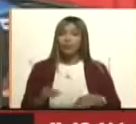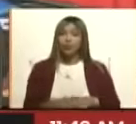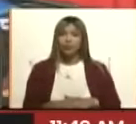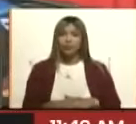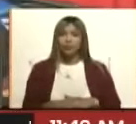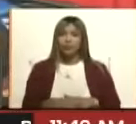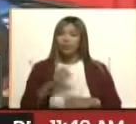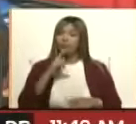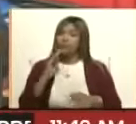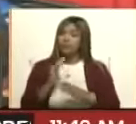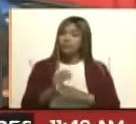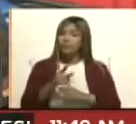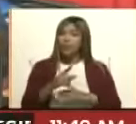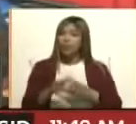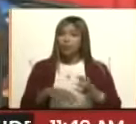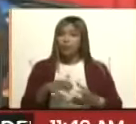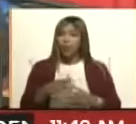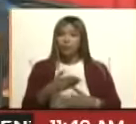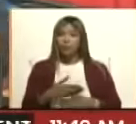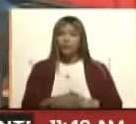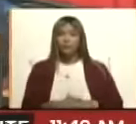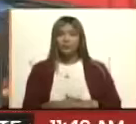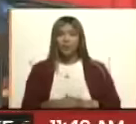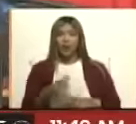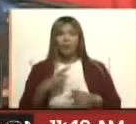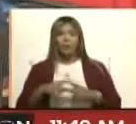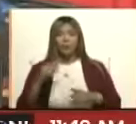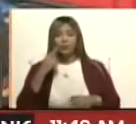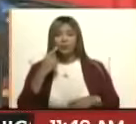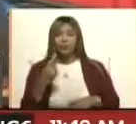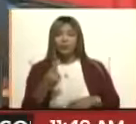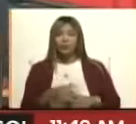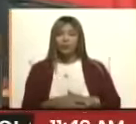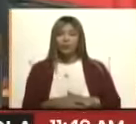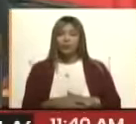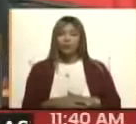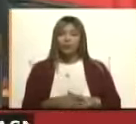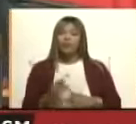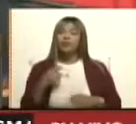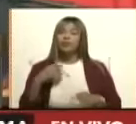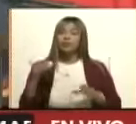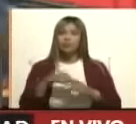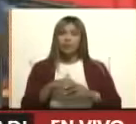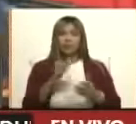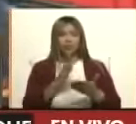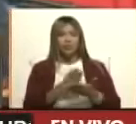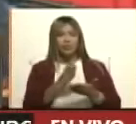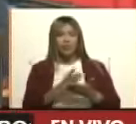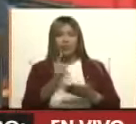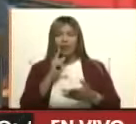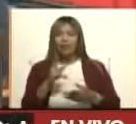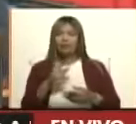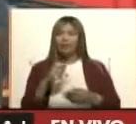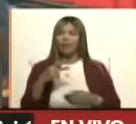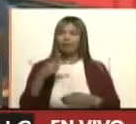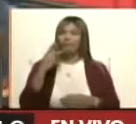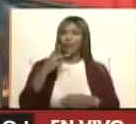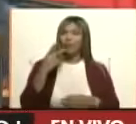para impedir que ello ocurra. Pero sí hemos visto pronunciamientos, entre comillas, siempre con esa